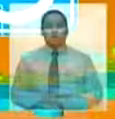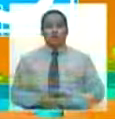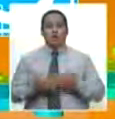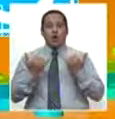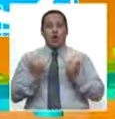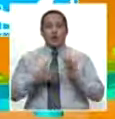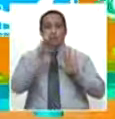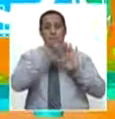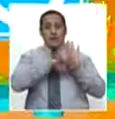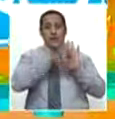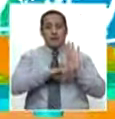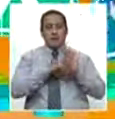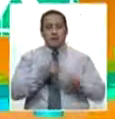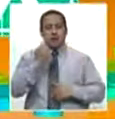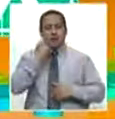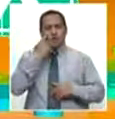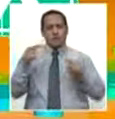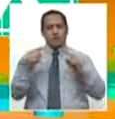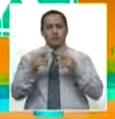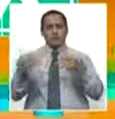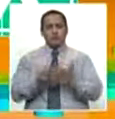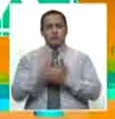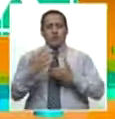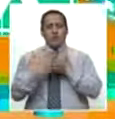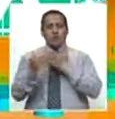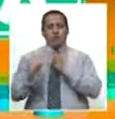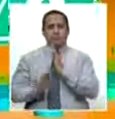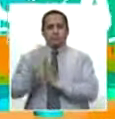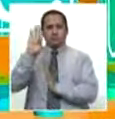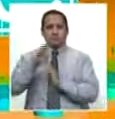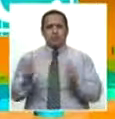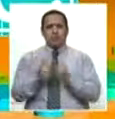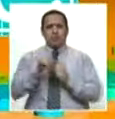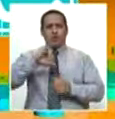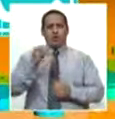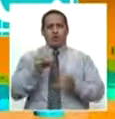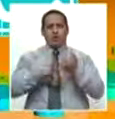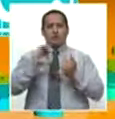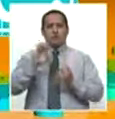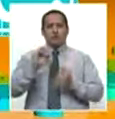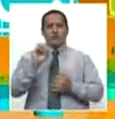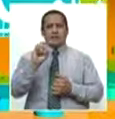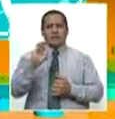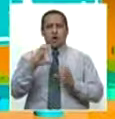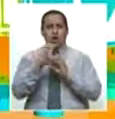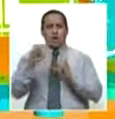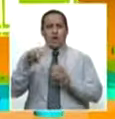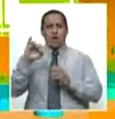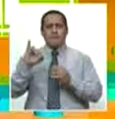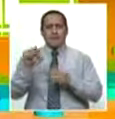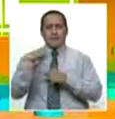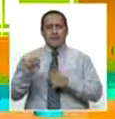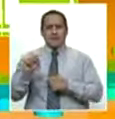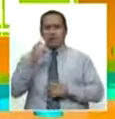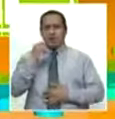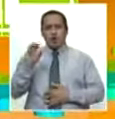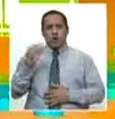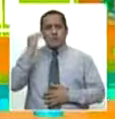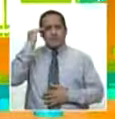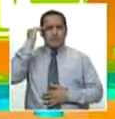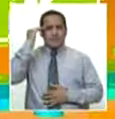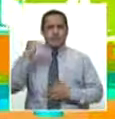Hoy en el programa conoceremos un nuevo ejemplo de superación con José David Gómez Pineda. Él es un joven con